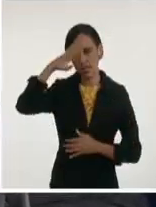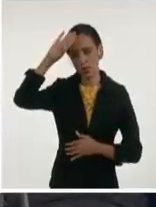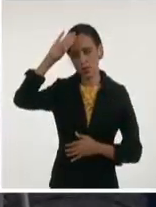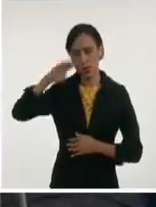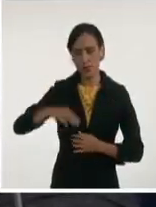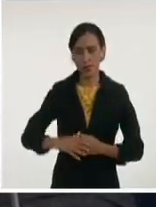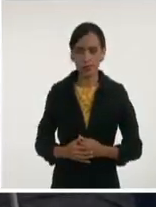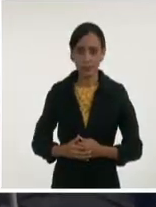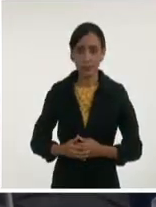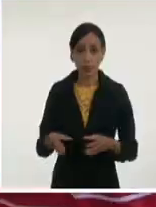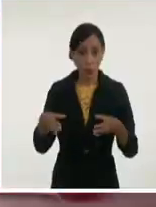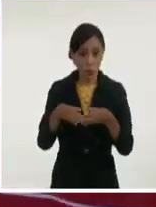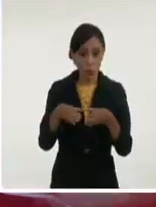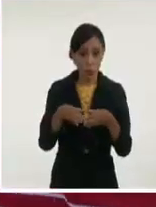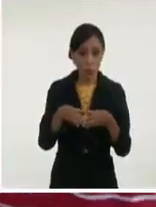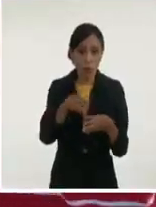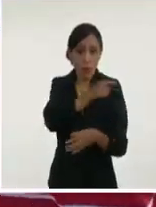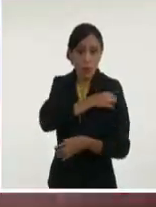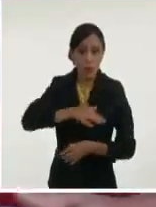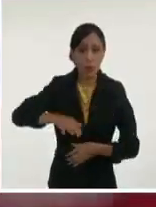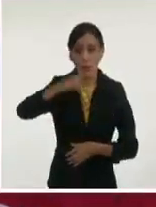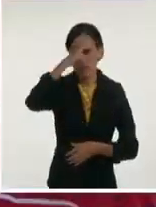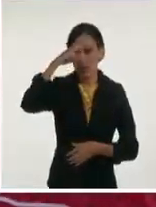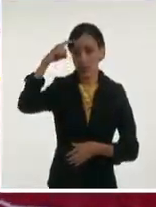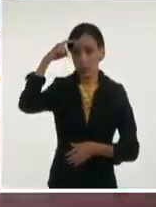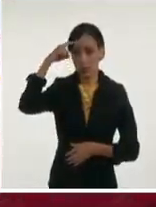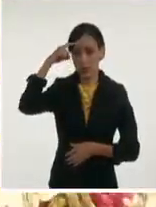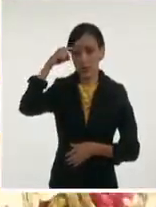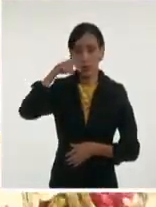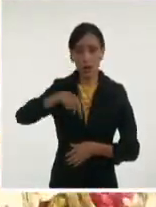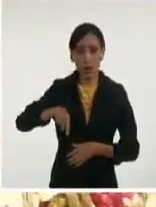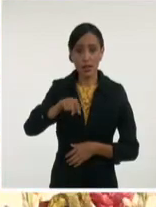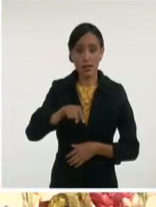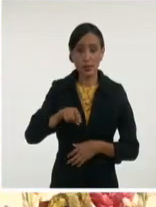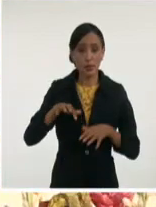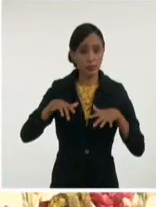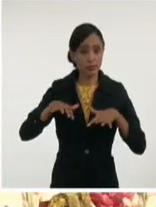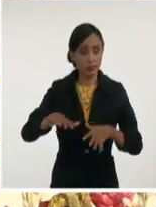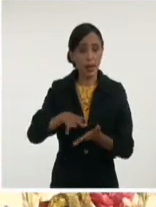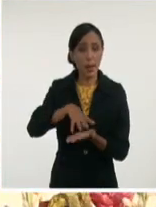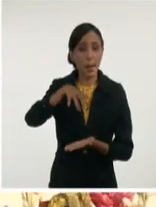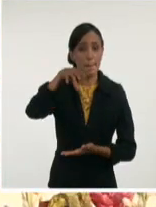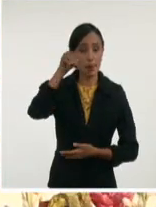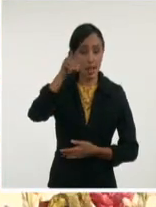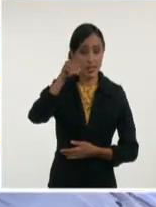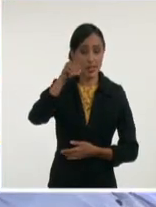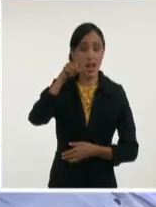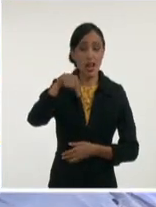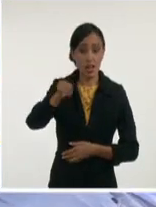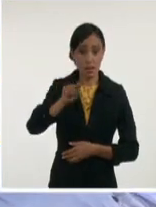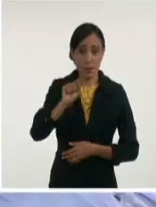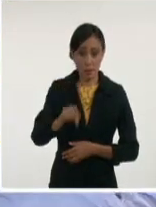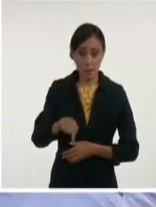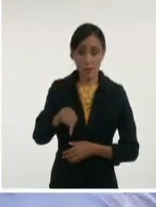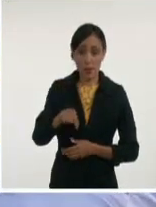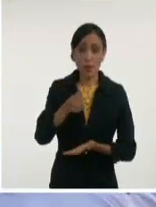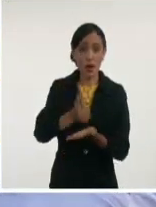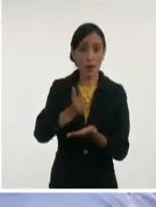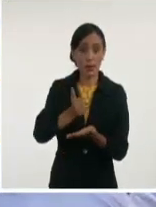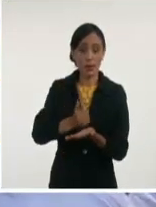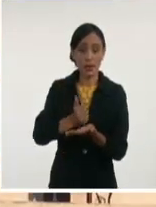Una representación del pueblo de Santo Espíritu se congregó en la Plaza Mayor General Serafín Sánchez Valdivia de la capital provincial para condenar